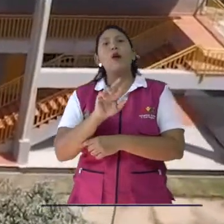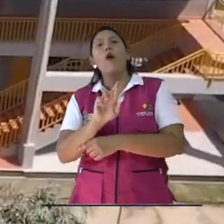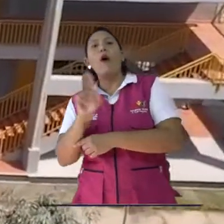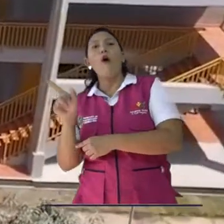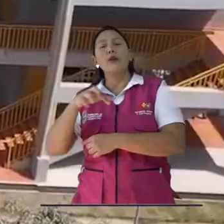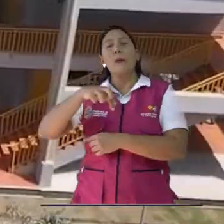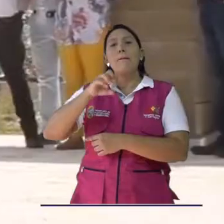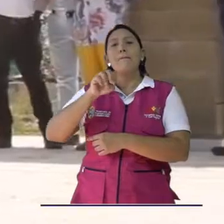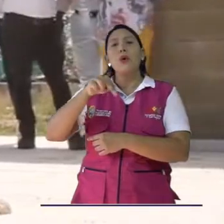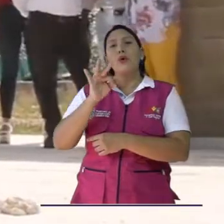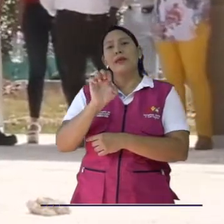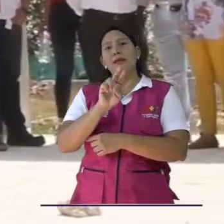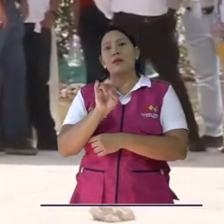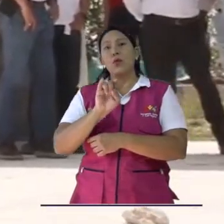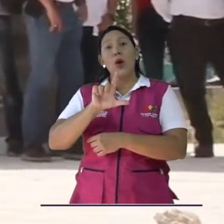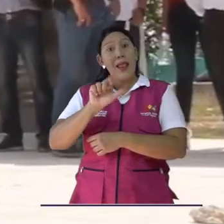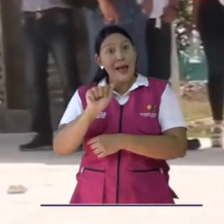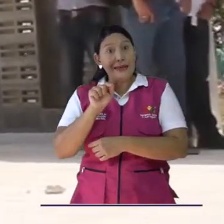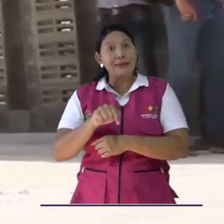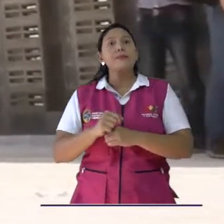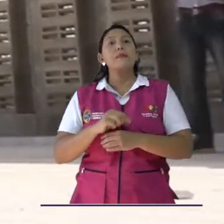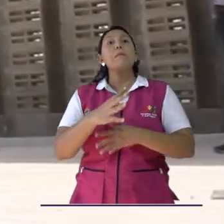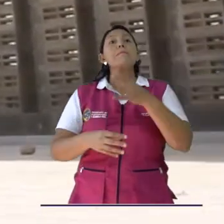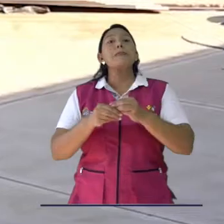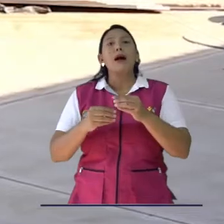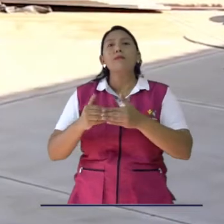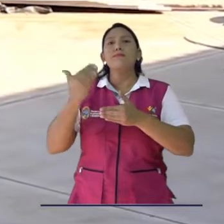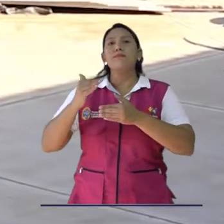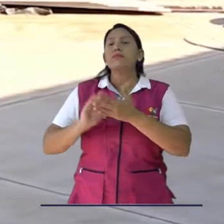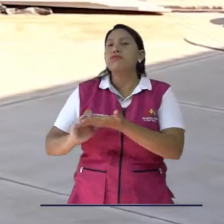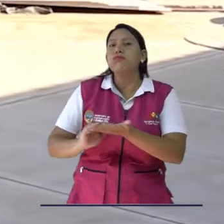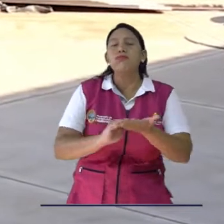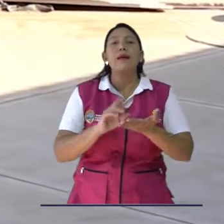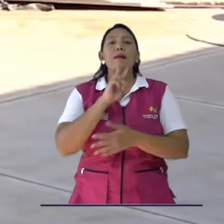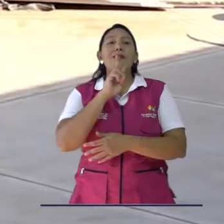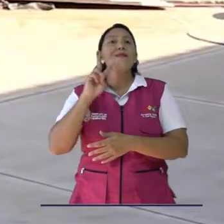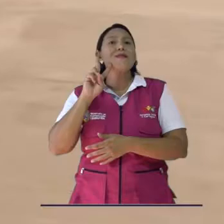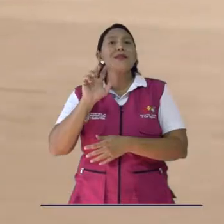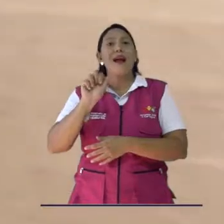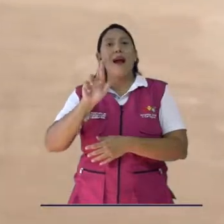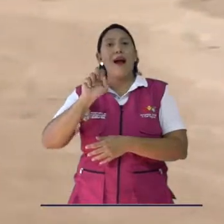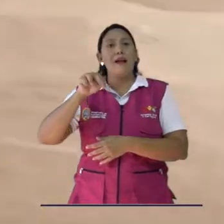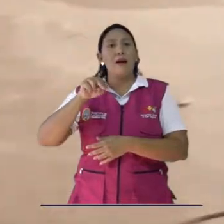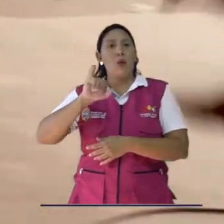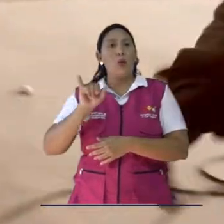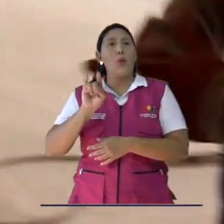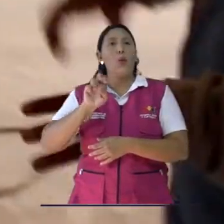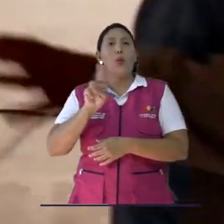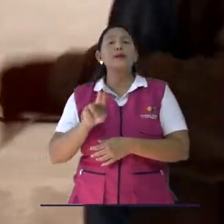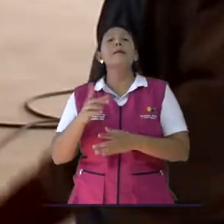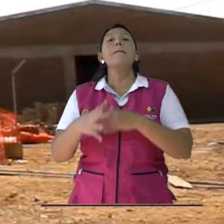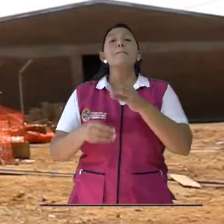García Márquez y de la Institución Educativa Pontezuela, y el inicio de las construcciones de la Institución Educativa Villas de